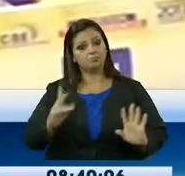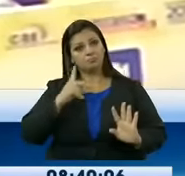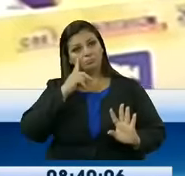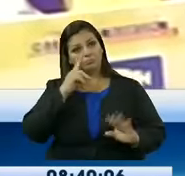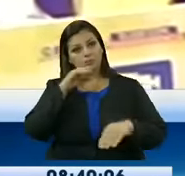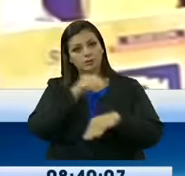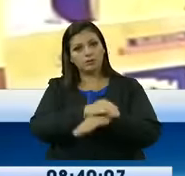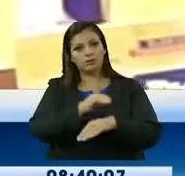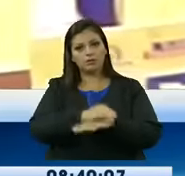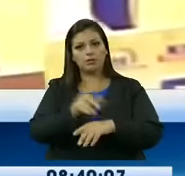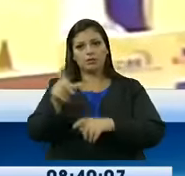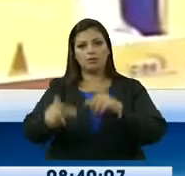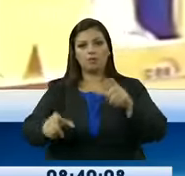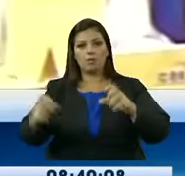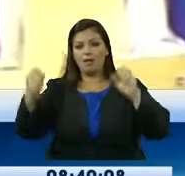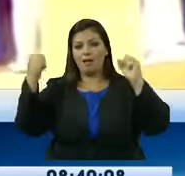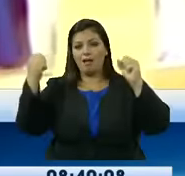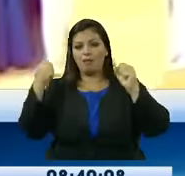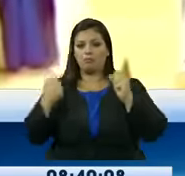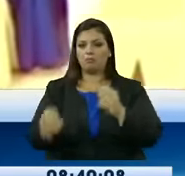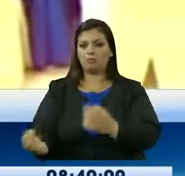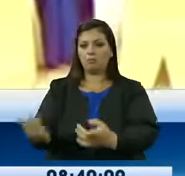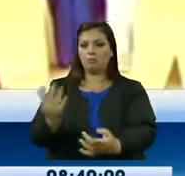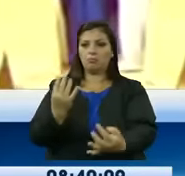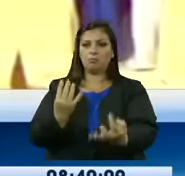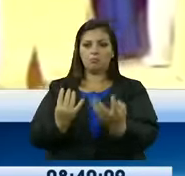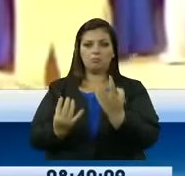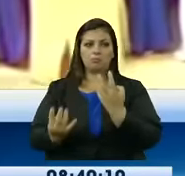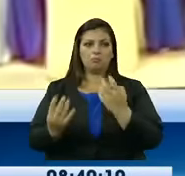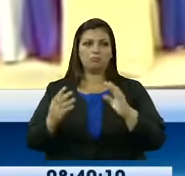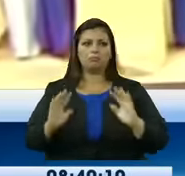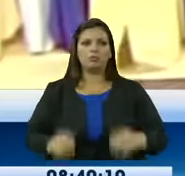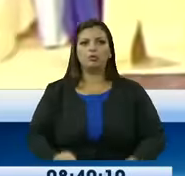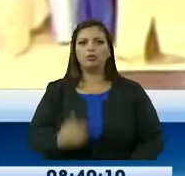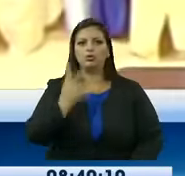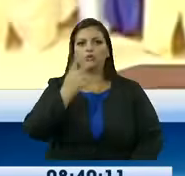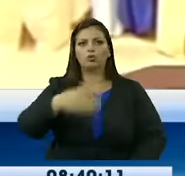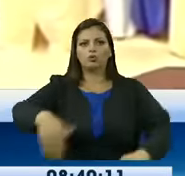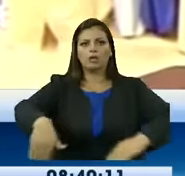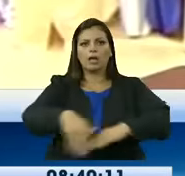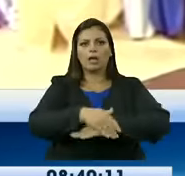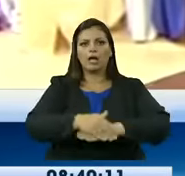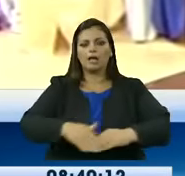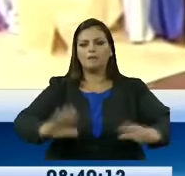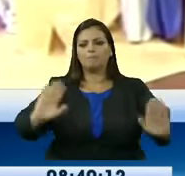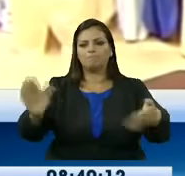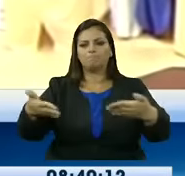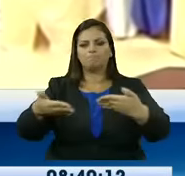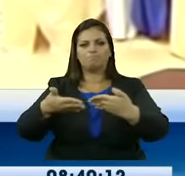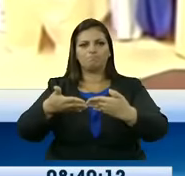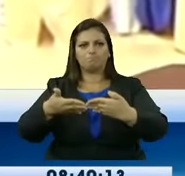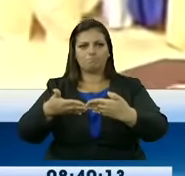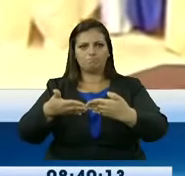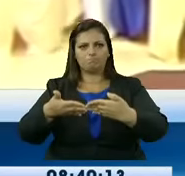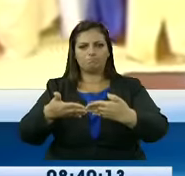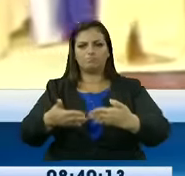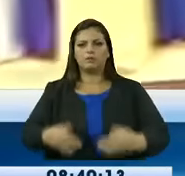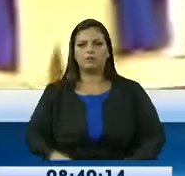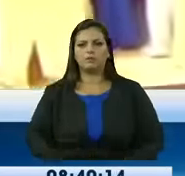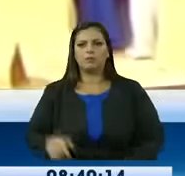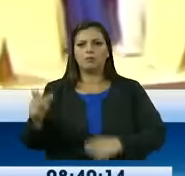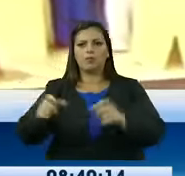distintos movimientos. Fueron dos calles las que tuvieron que ser acordonadas, cercadas, para que pudieran